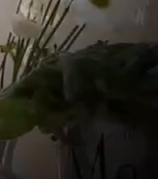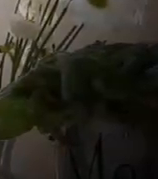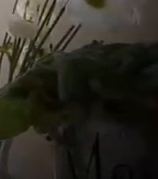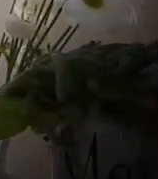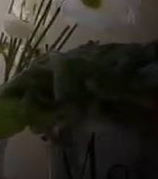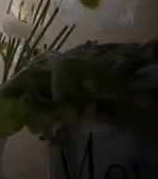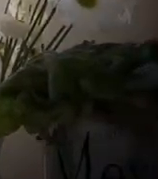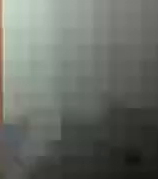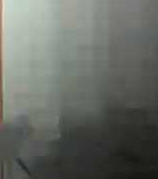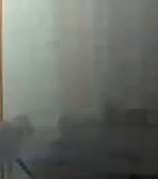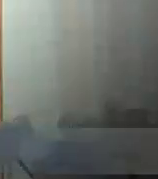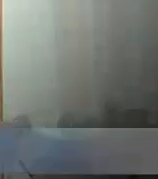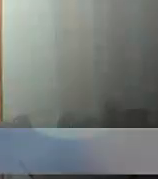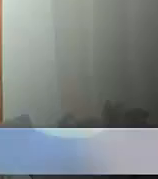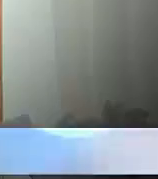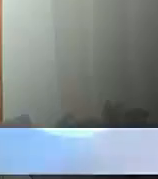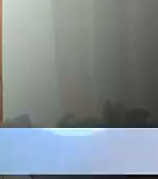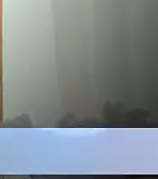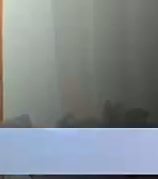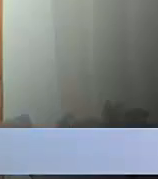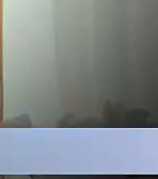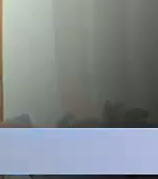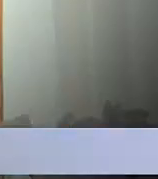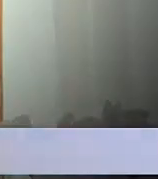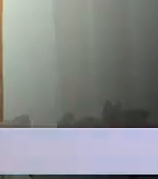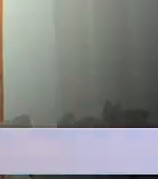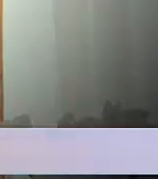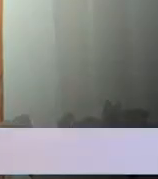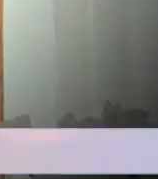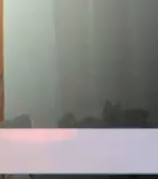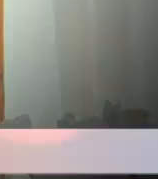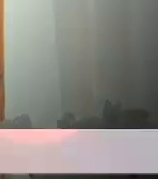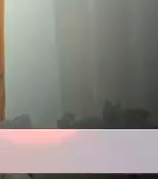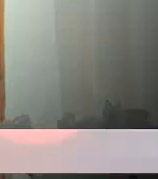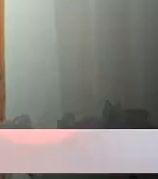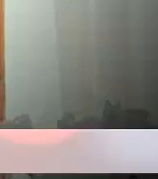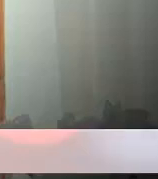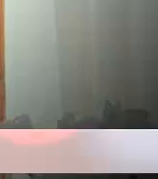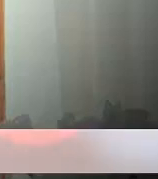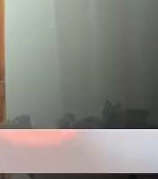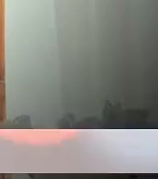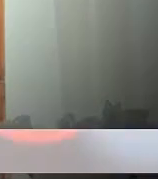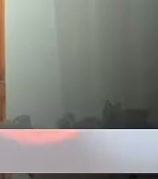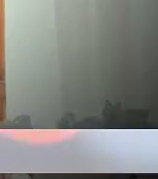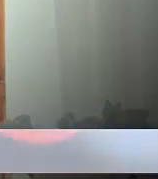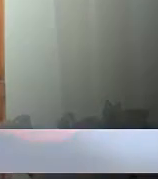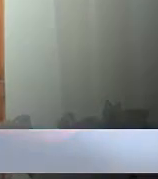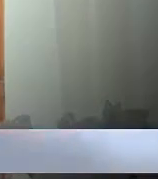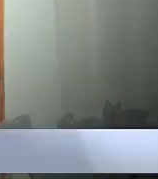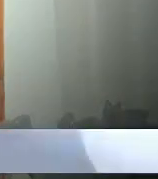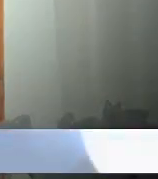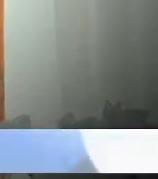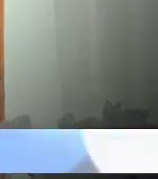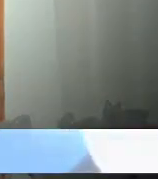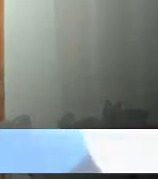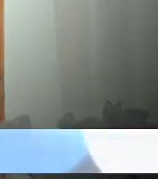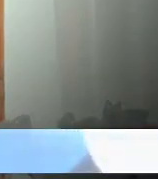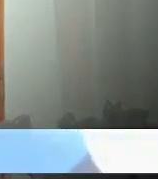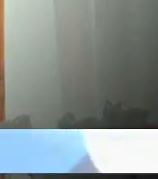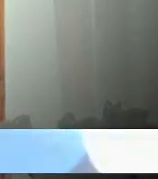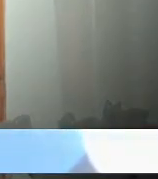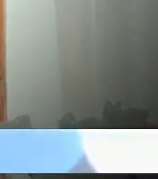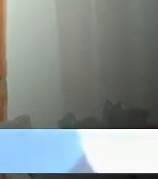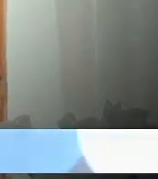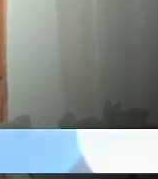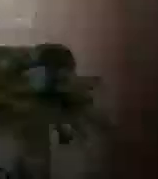que representa la guerra. Por otro lado, Simonopio, un niño sin boca y cubierto desde su nacimiento por